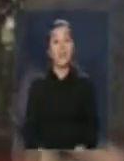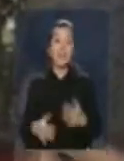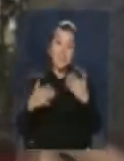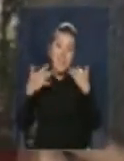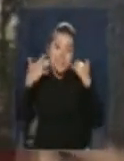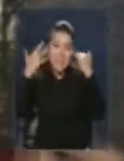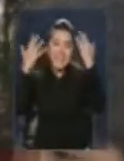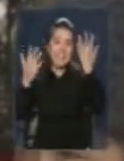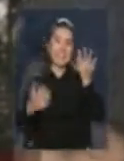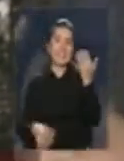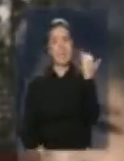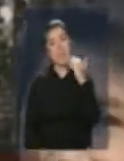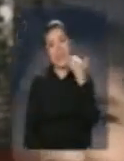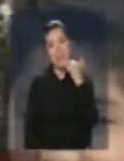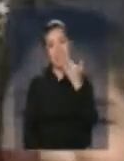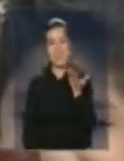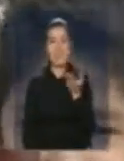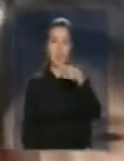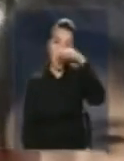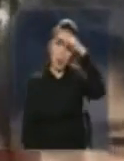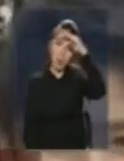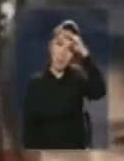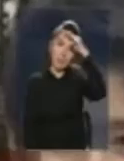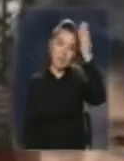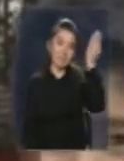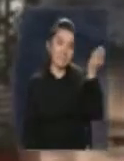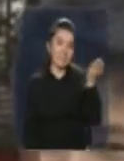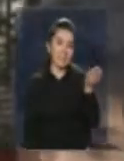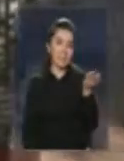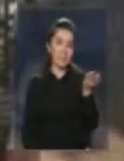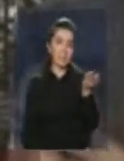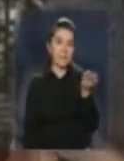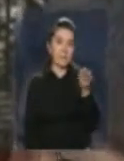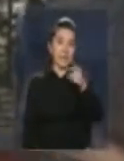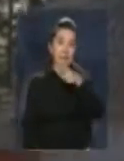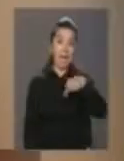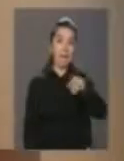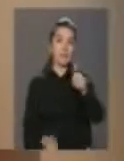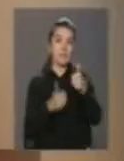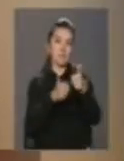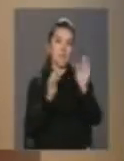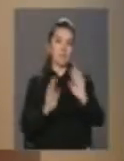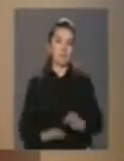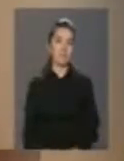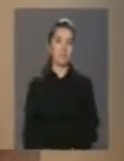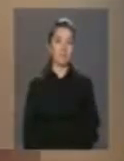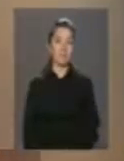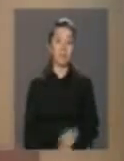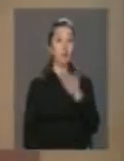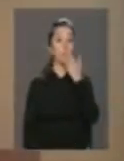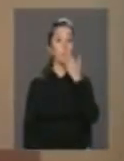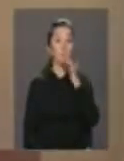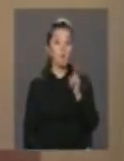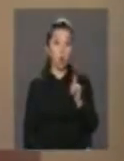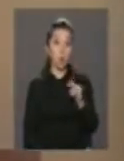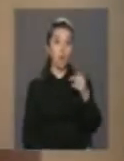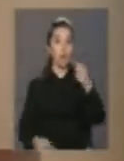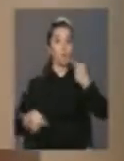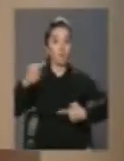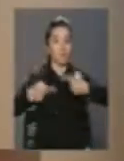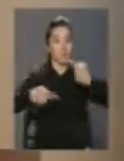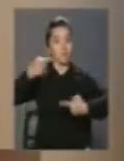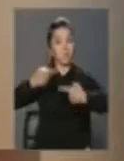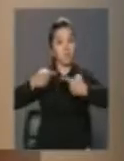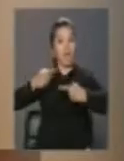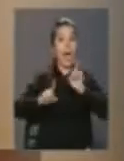para los niños, una experiencia que a ellos les hace bien, pues. Pero esta broma abrió un debate.